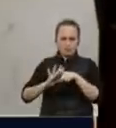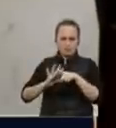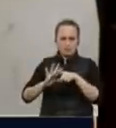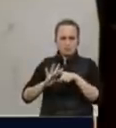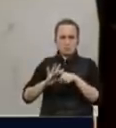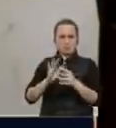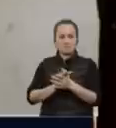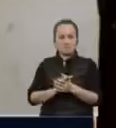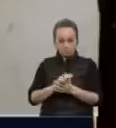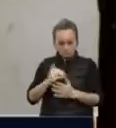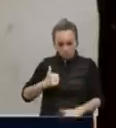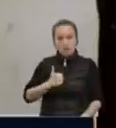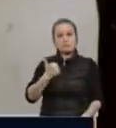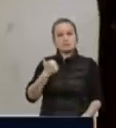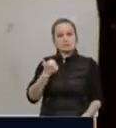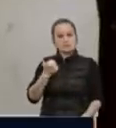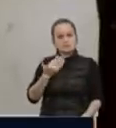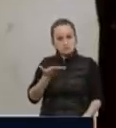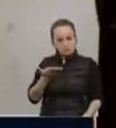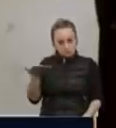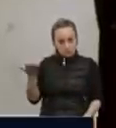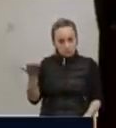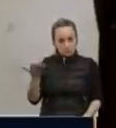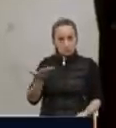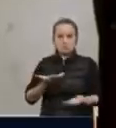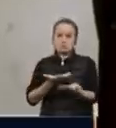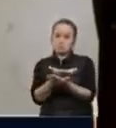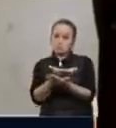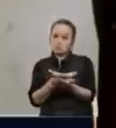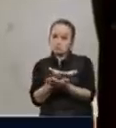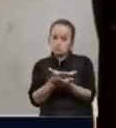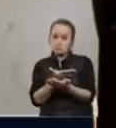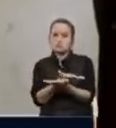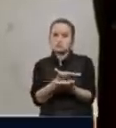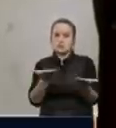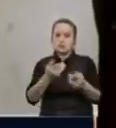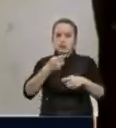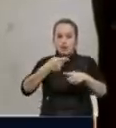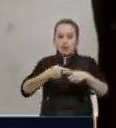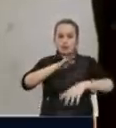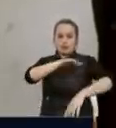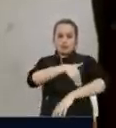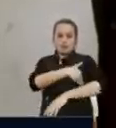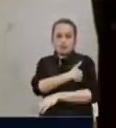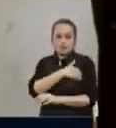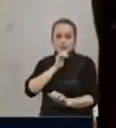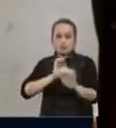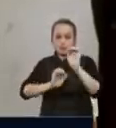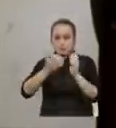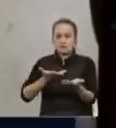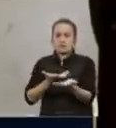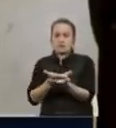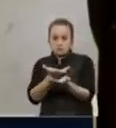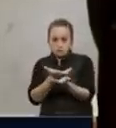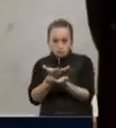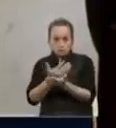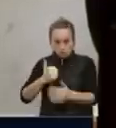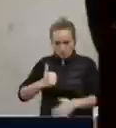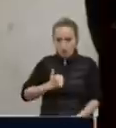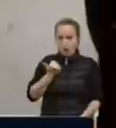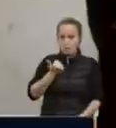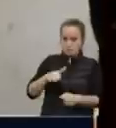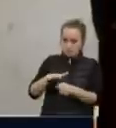¿Por qué no aprovechamos también, como recomendaba tal vez algún exministro de Defensa, por qué no aprovechamos